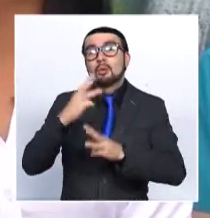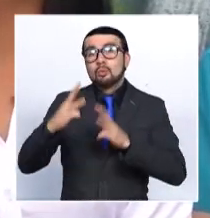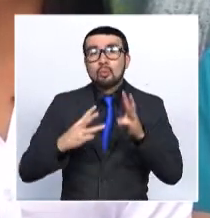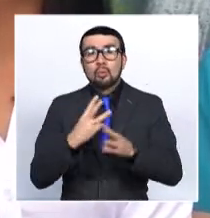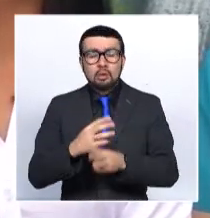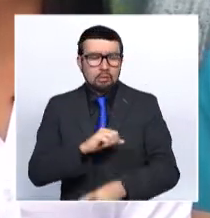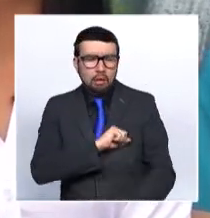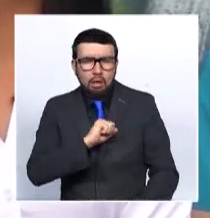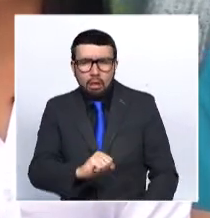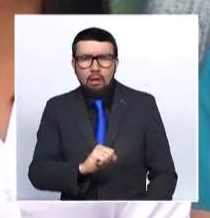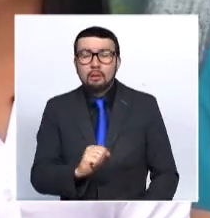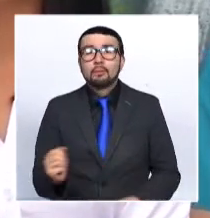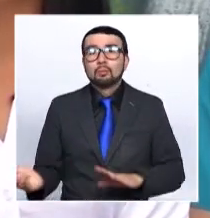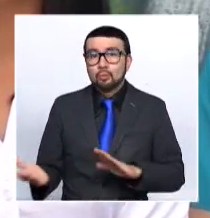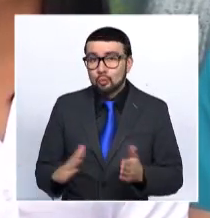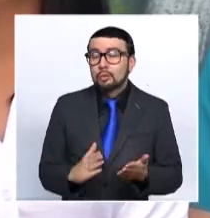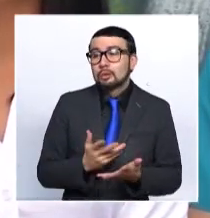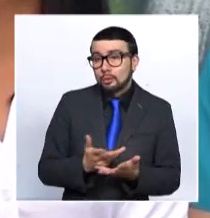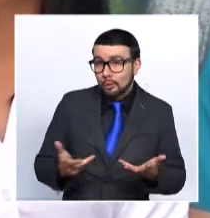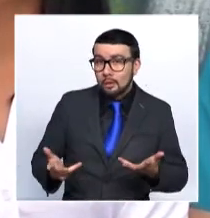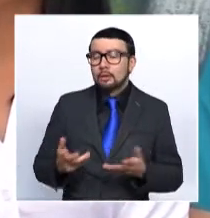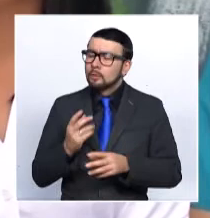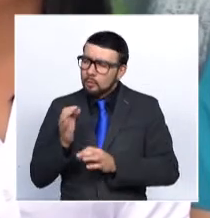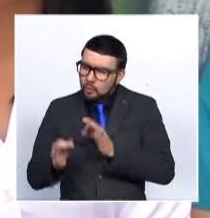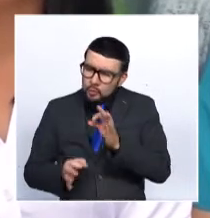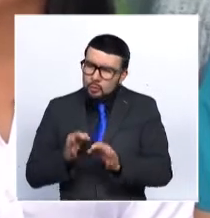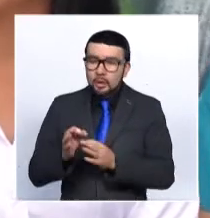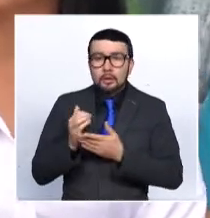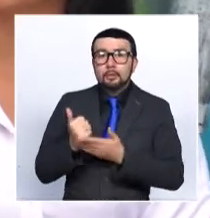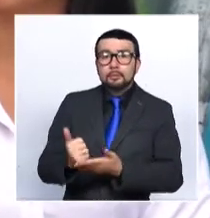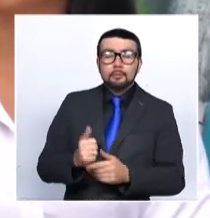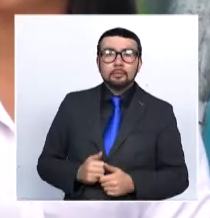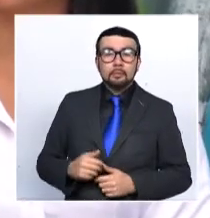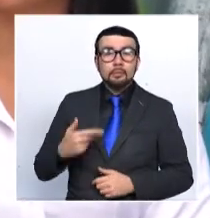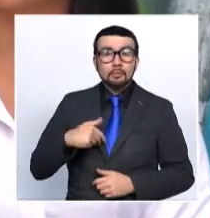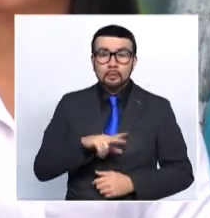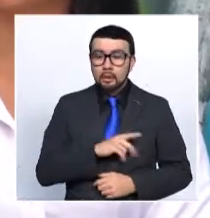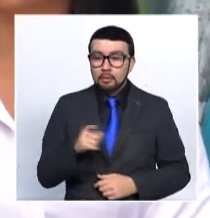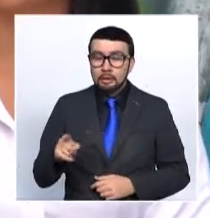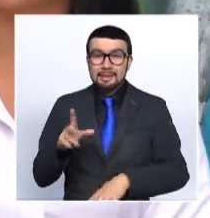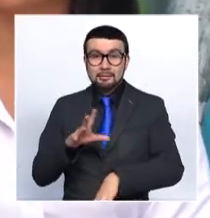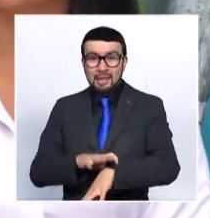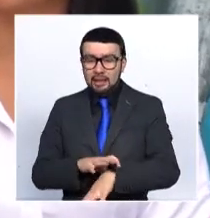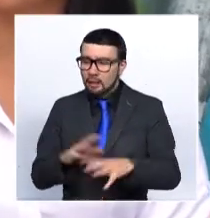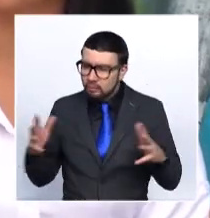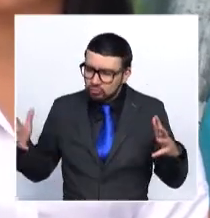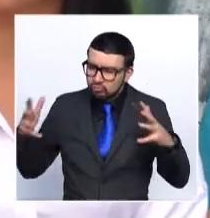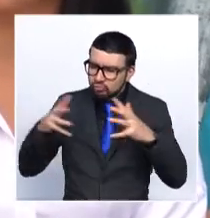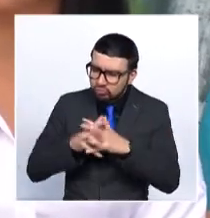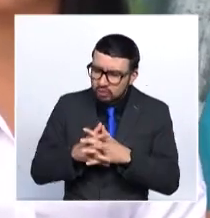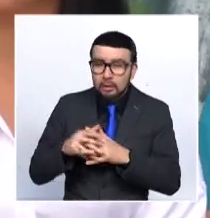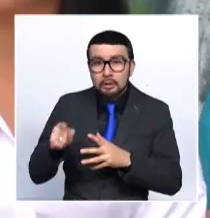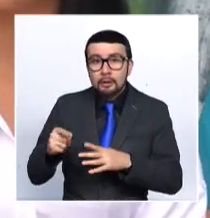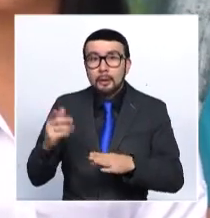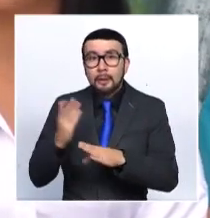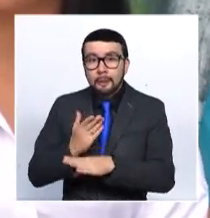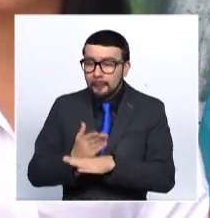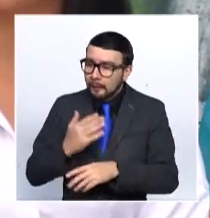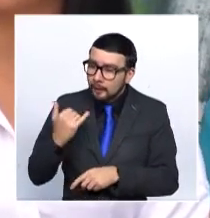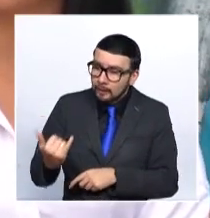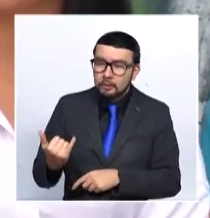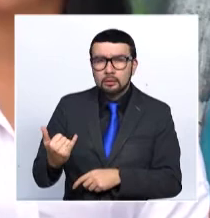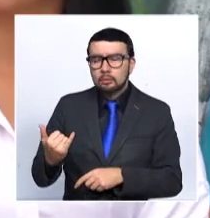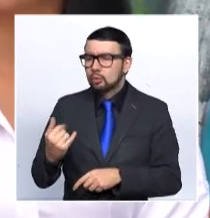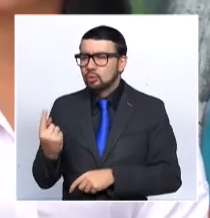esa labor. También queremos contarles que nosotros hacemos una actividad médica mucho más integrada también hacia este tipo de problemas, asesorándolos no